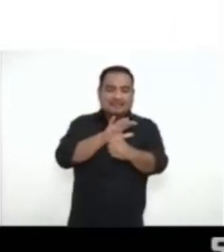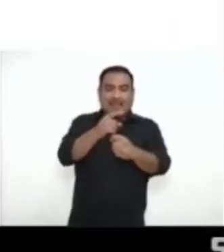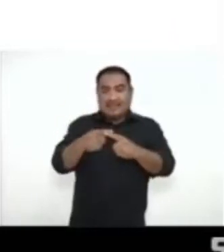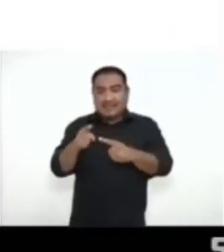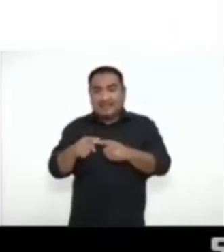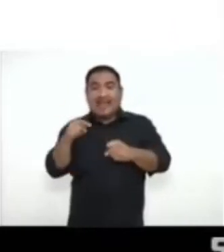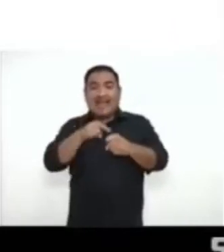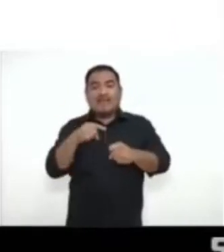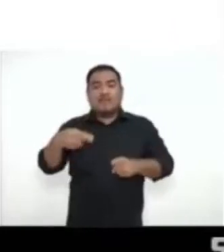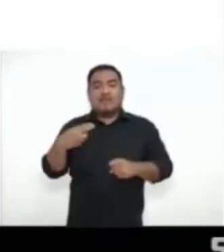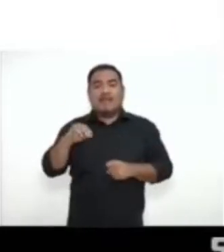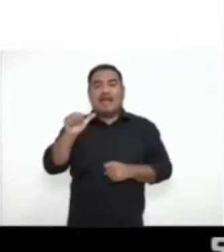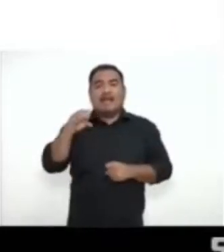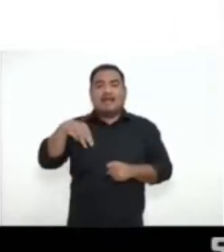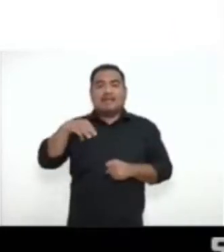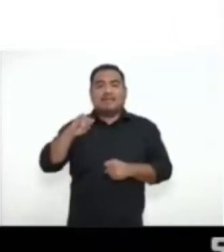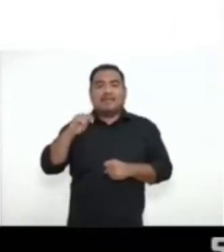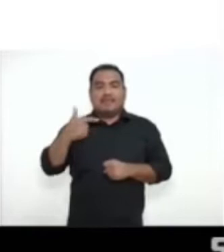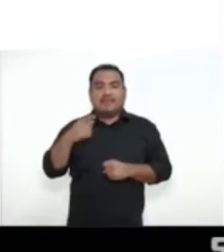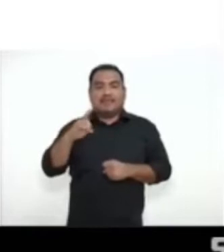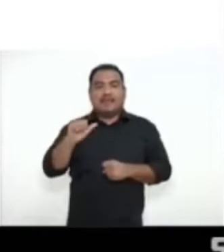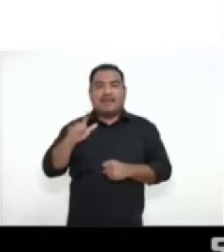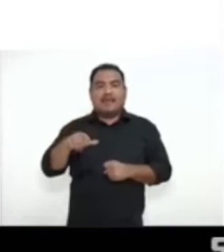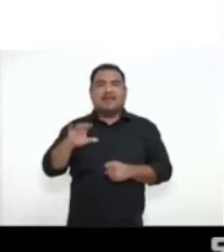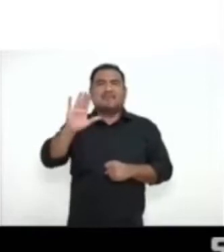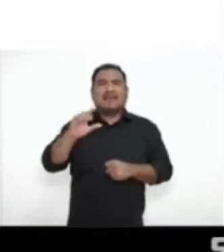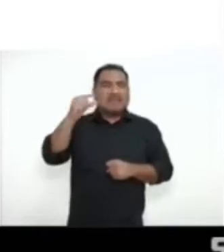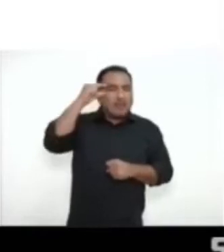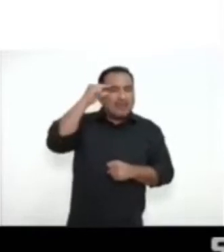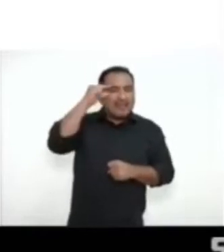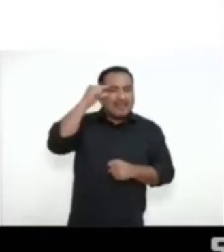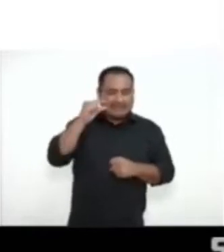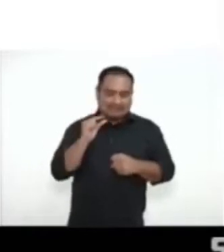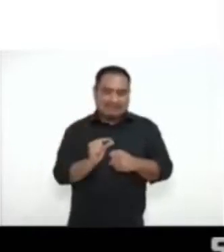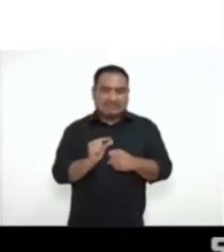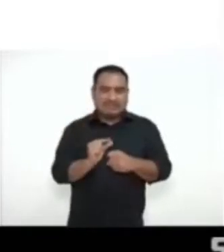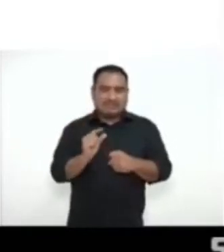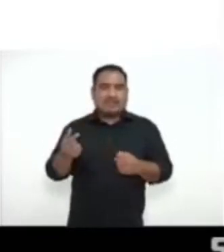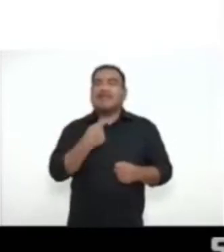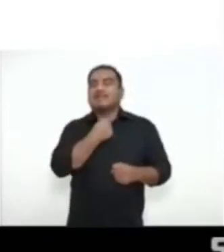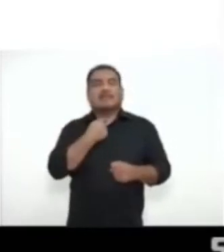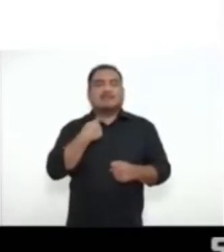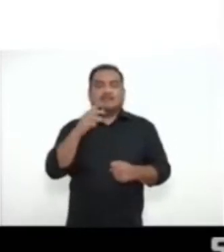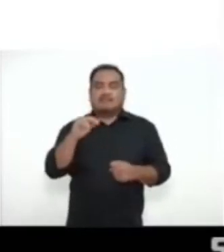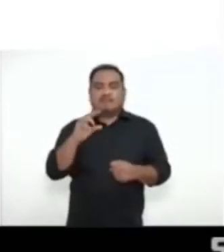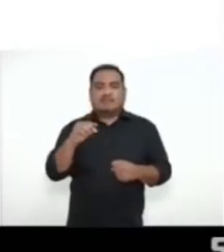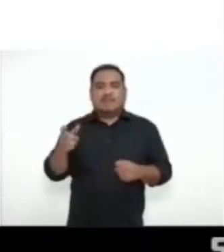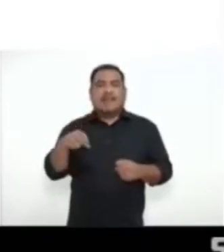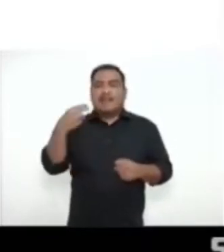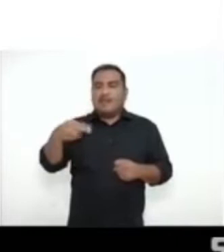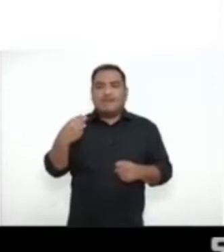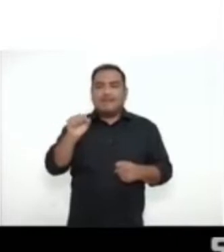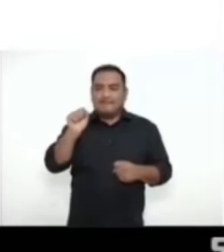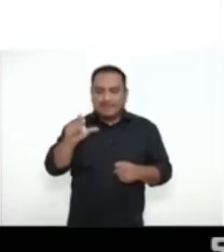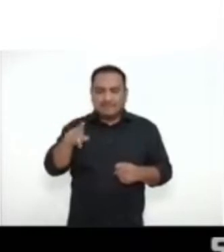a la amígdala, que tiene el tamaño como de una almendrita, son las amígdalas de la garganta, no, se le llama